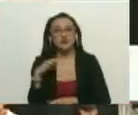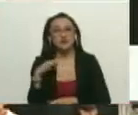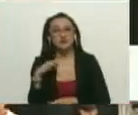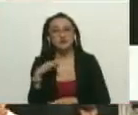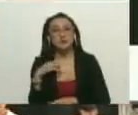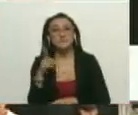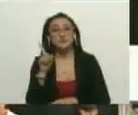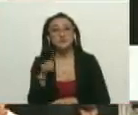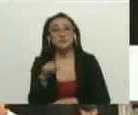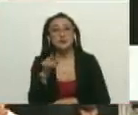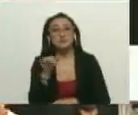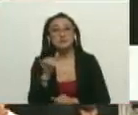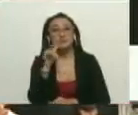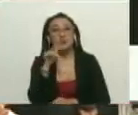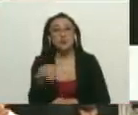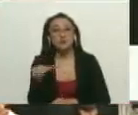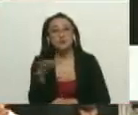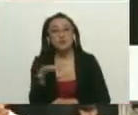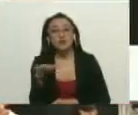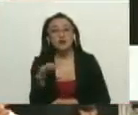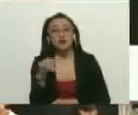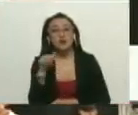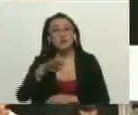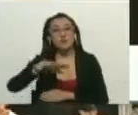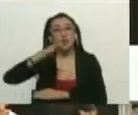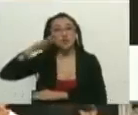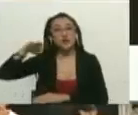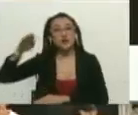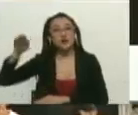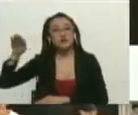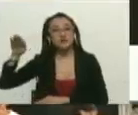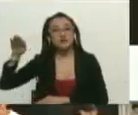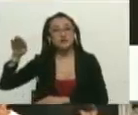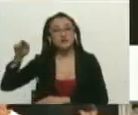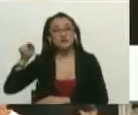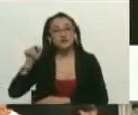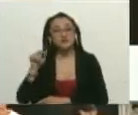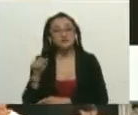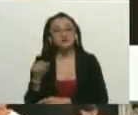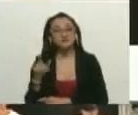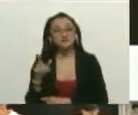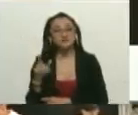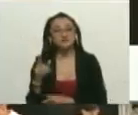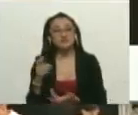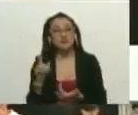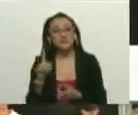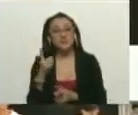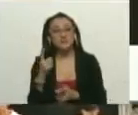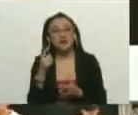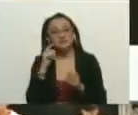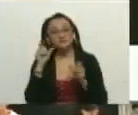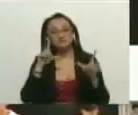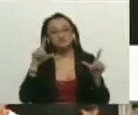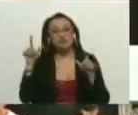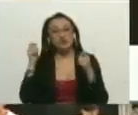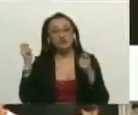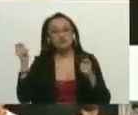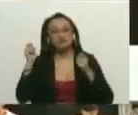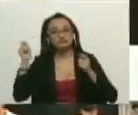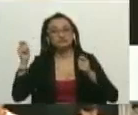Pero también es este pueblo donde en estas montañas de este lado se dieron las primeras manifestaciones